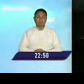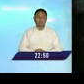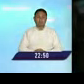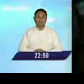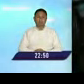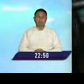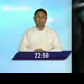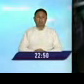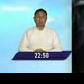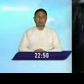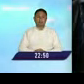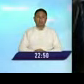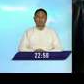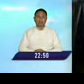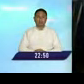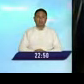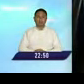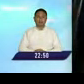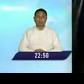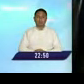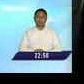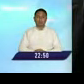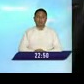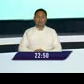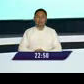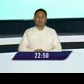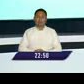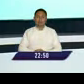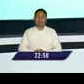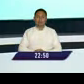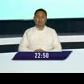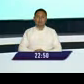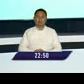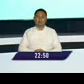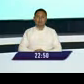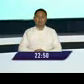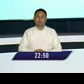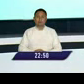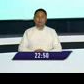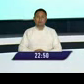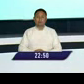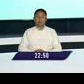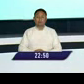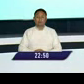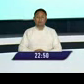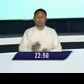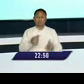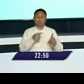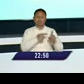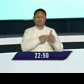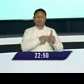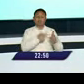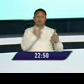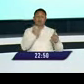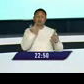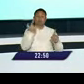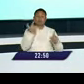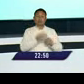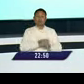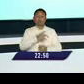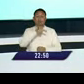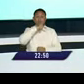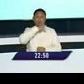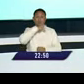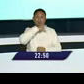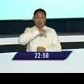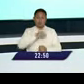Castillo, informó Ismenia Solórzano. De varios disparos, una nueva víctima del sicariato se registró en Puerto Viejo,